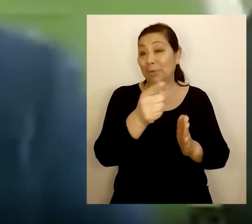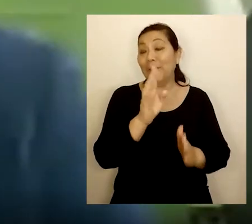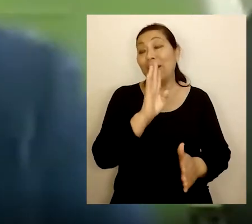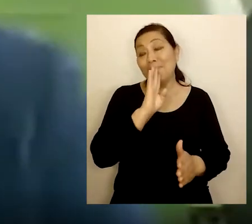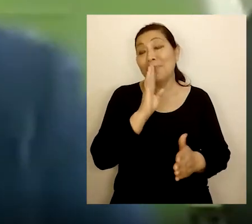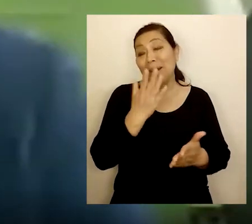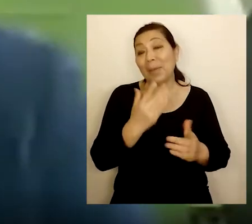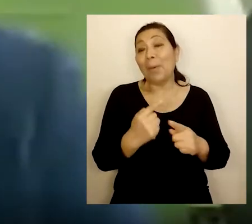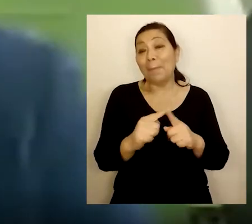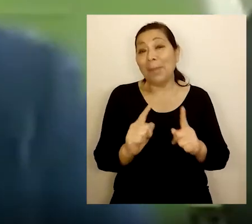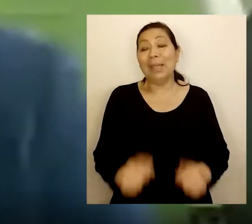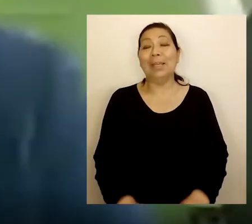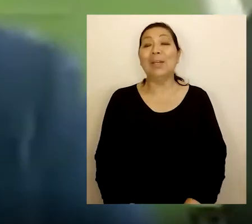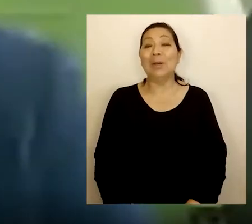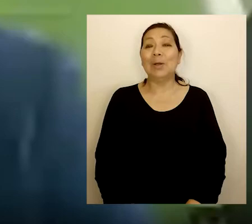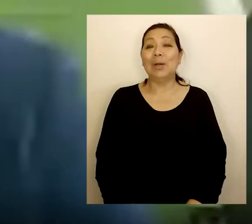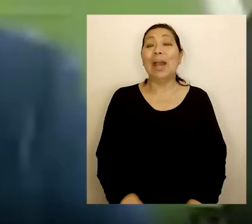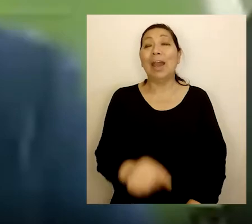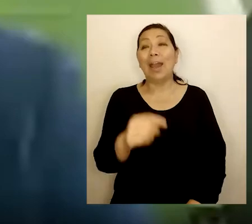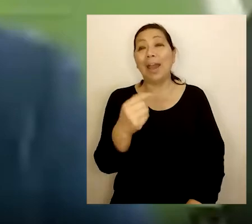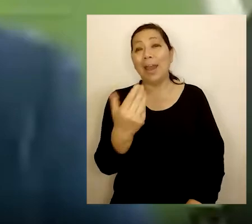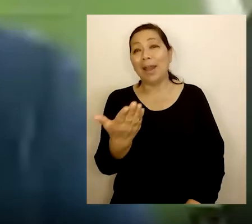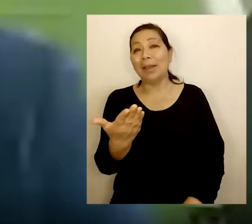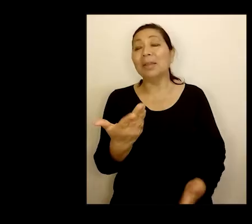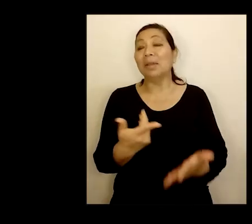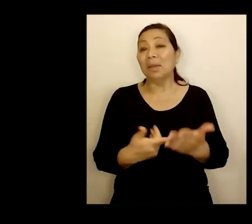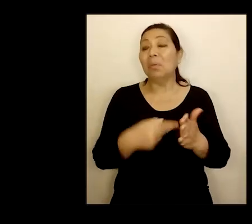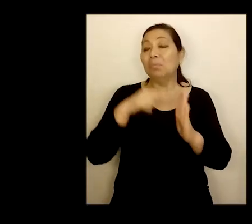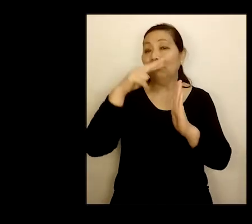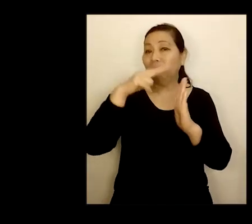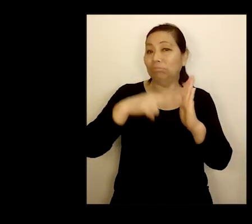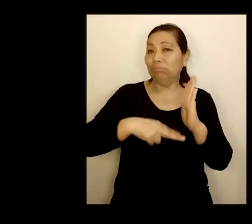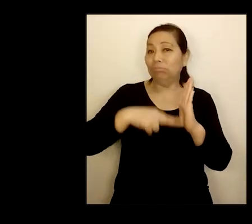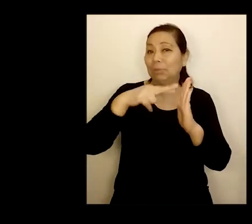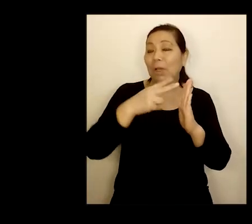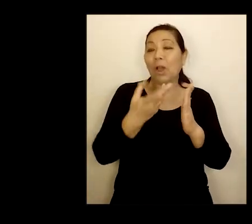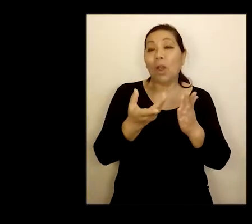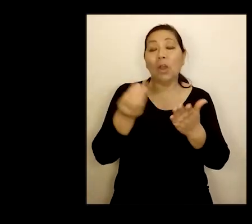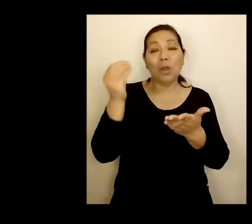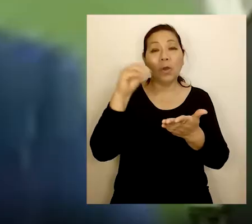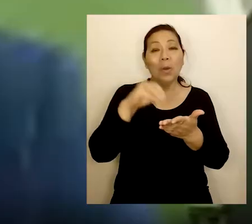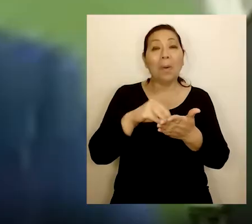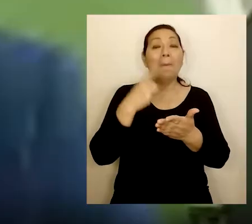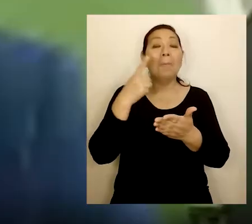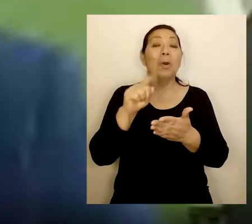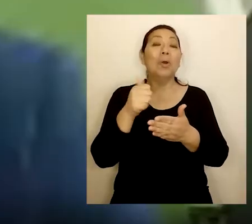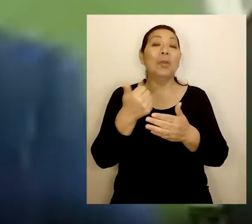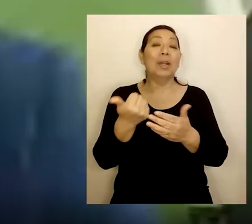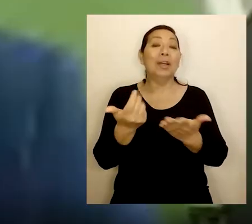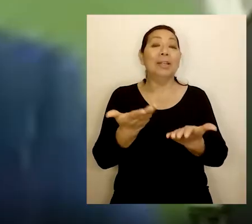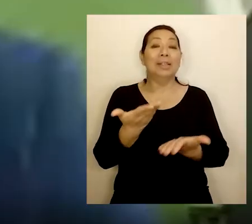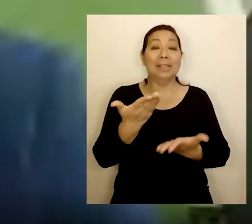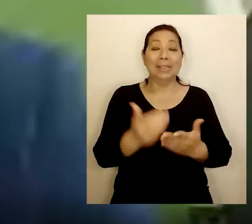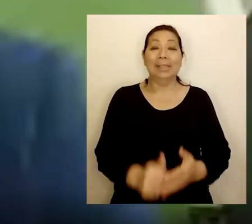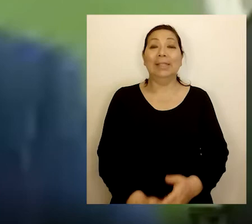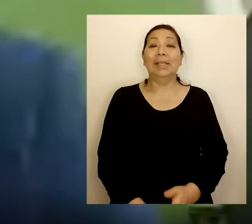dicho. Sin embargo, hay acciones que puedan realizar y que incluso pueden ser controladas por otros entes, como en este caso fue la labor